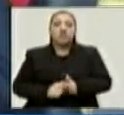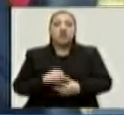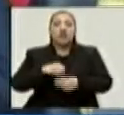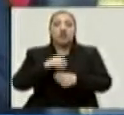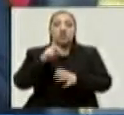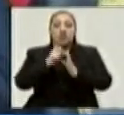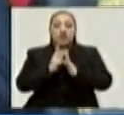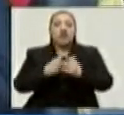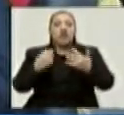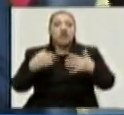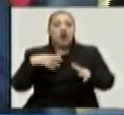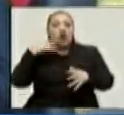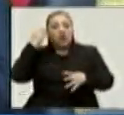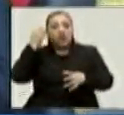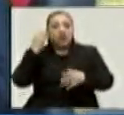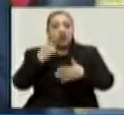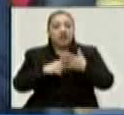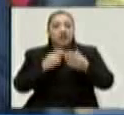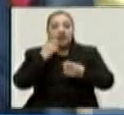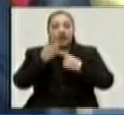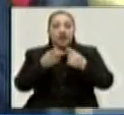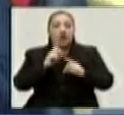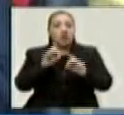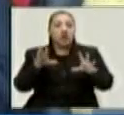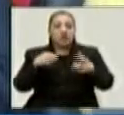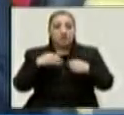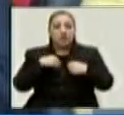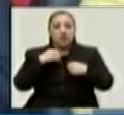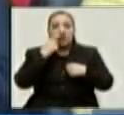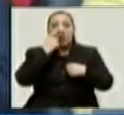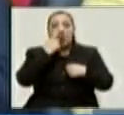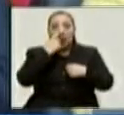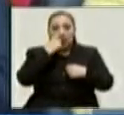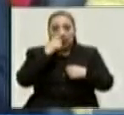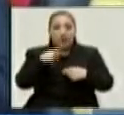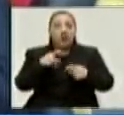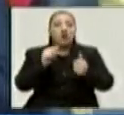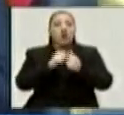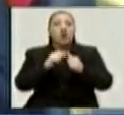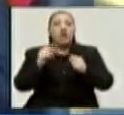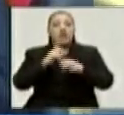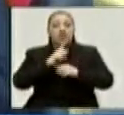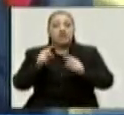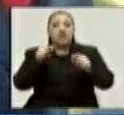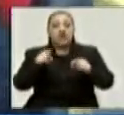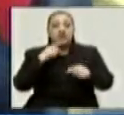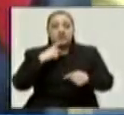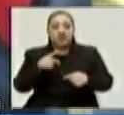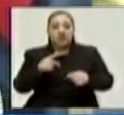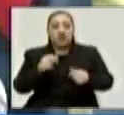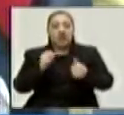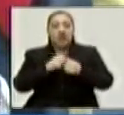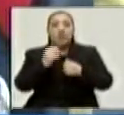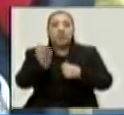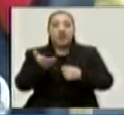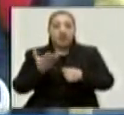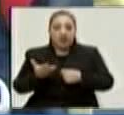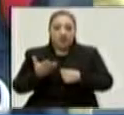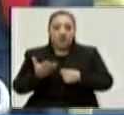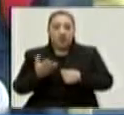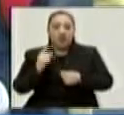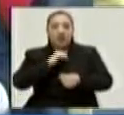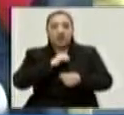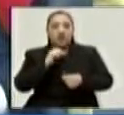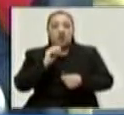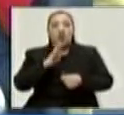ha dictaminado y opinado que se declare infundada la demanda. En ese estado se encuentra el pedido